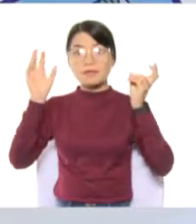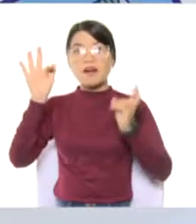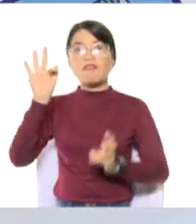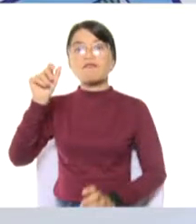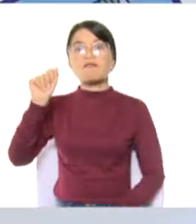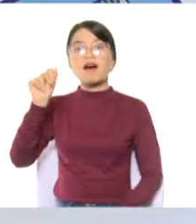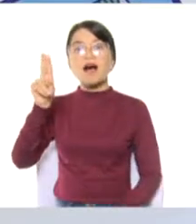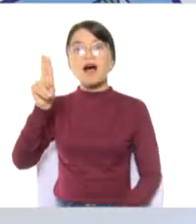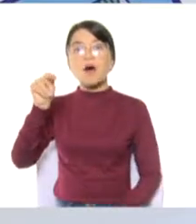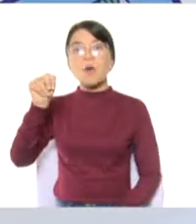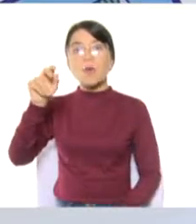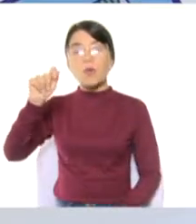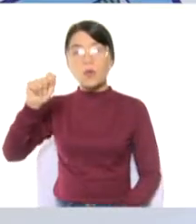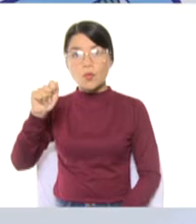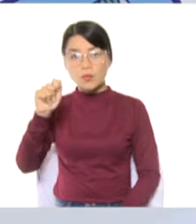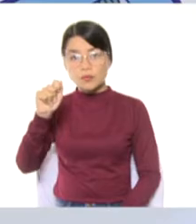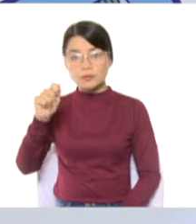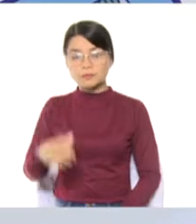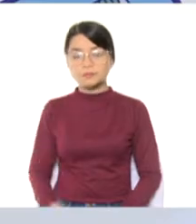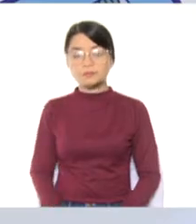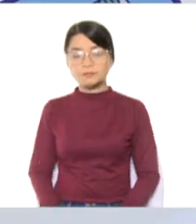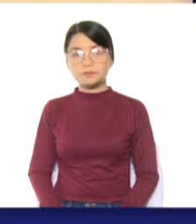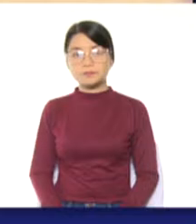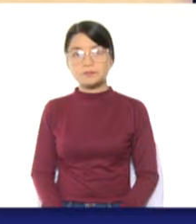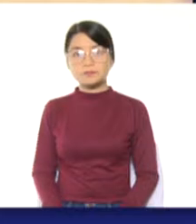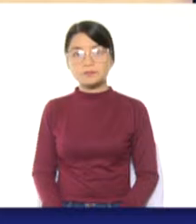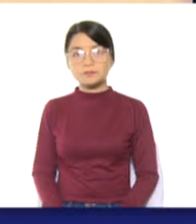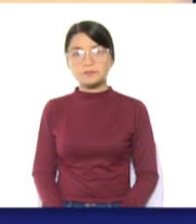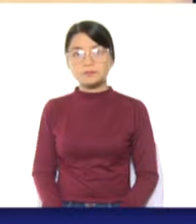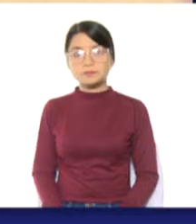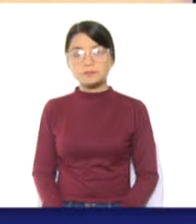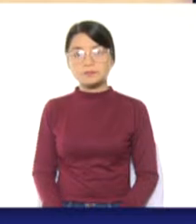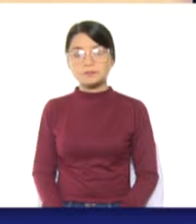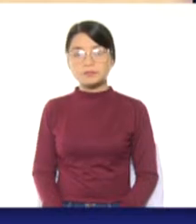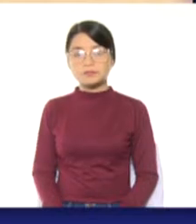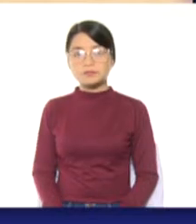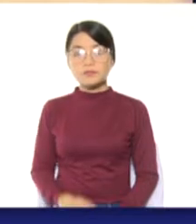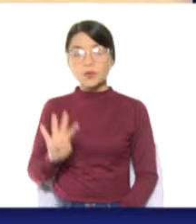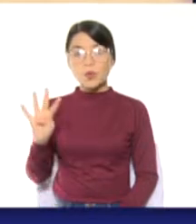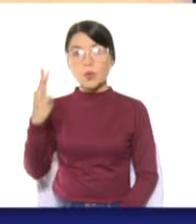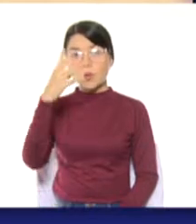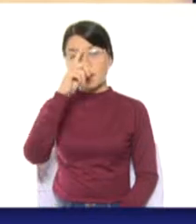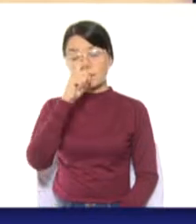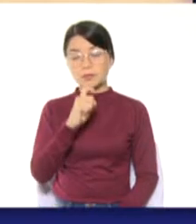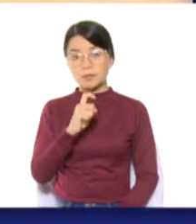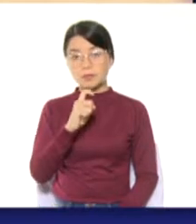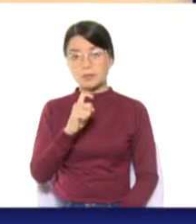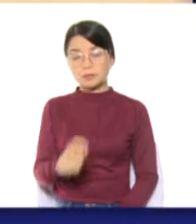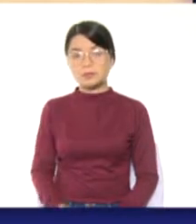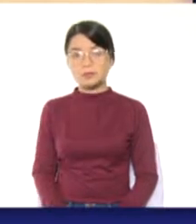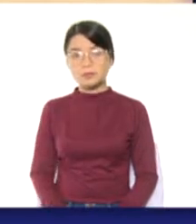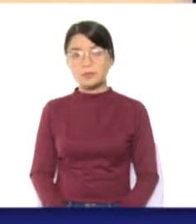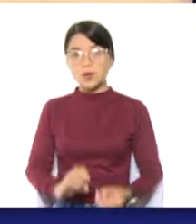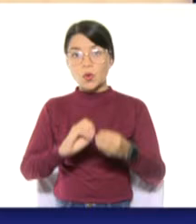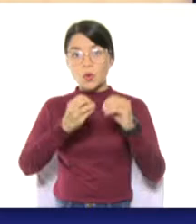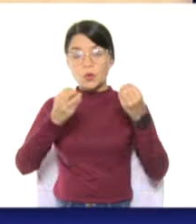en este caso con cuarto año. En cuarto año vamos a trabajar con lo que es la oración según la actitud del